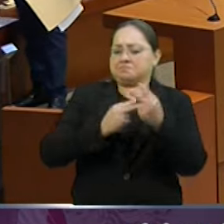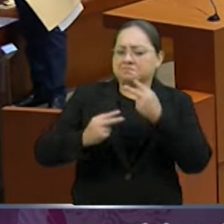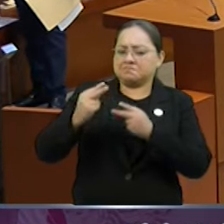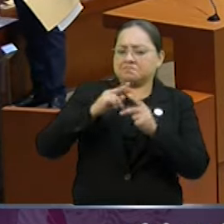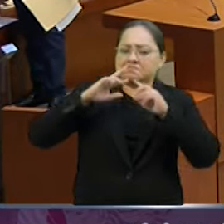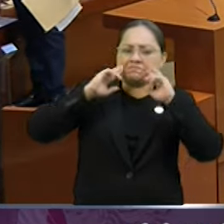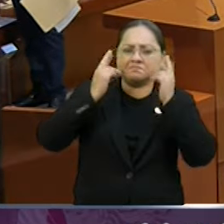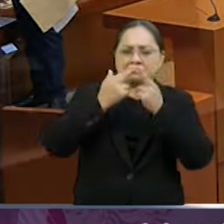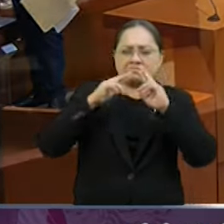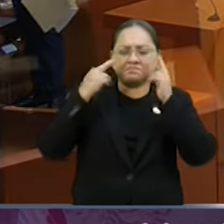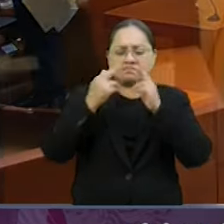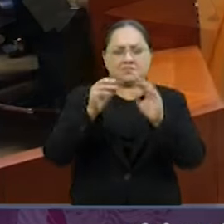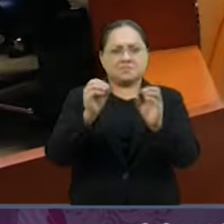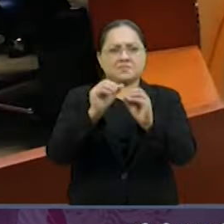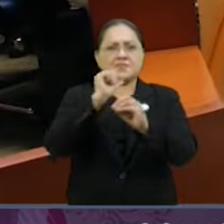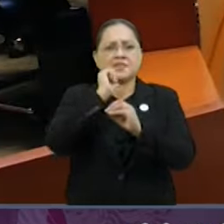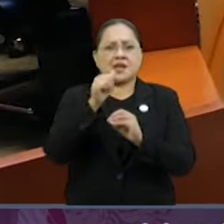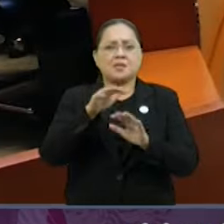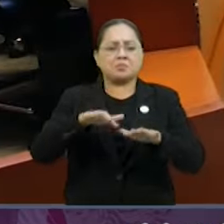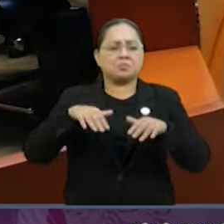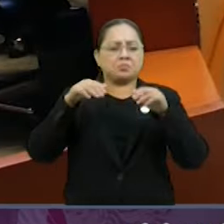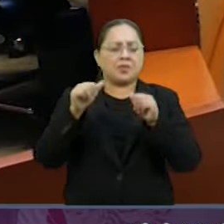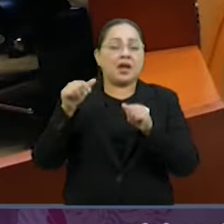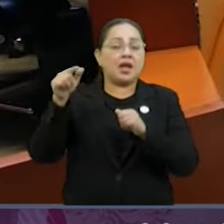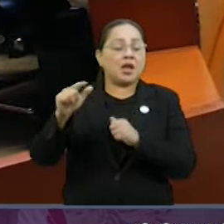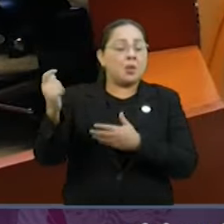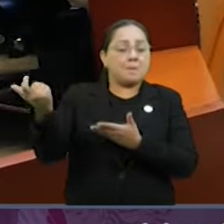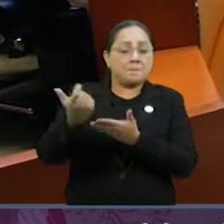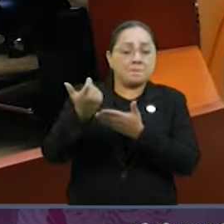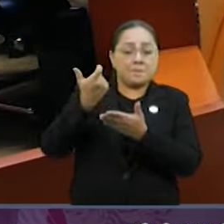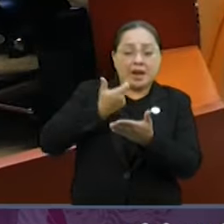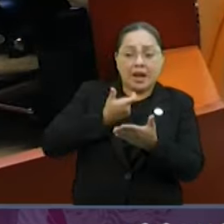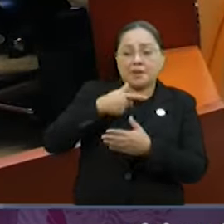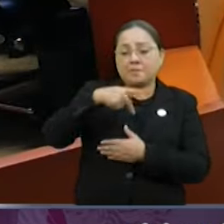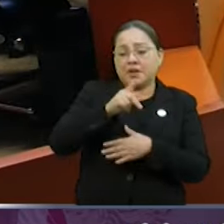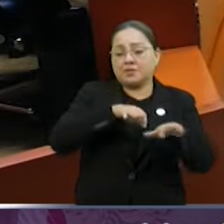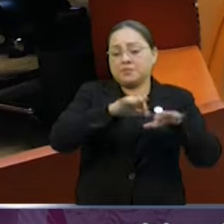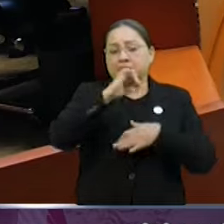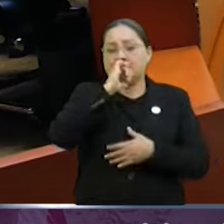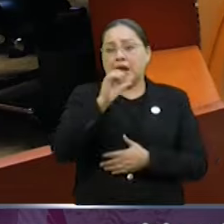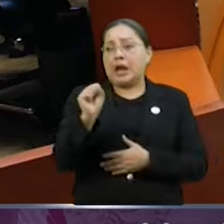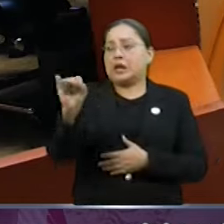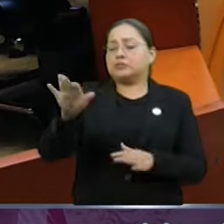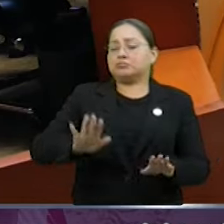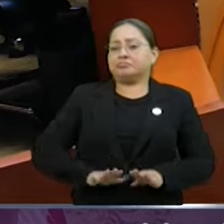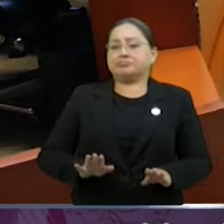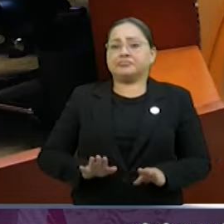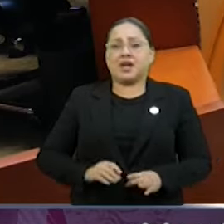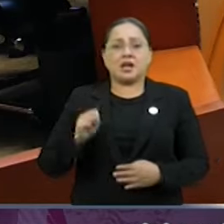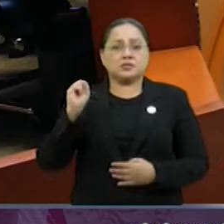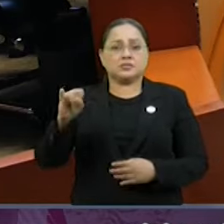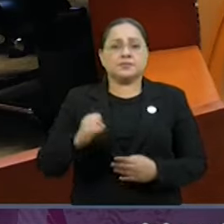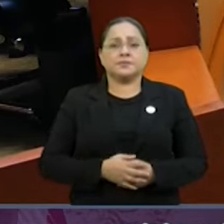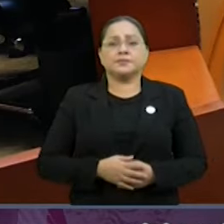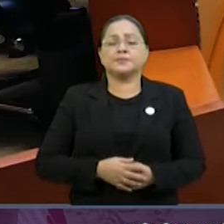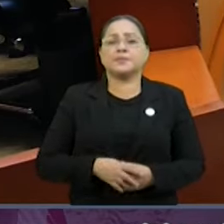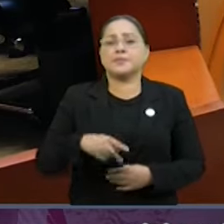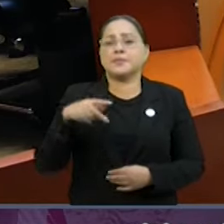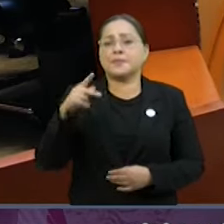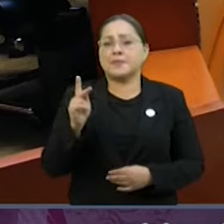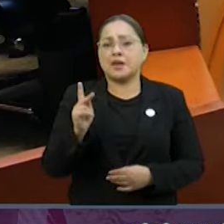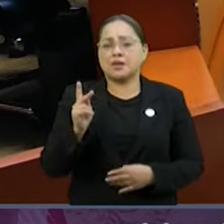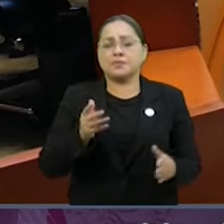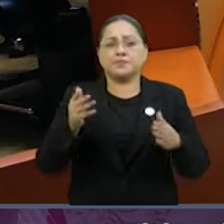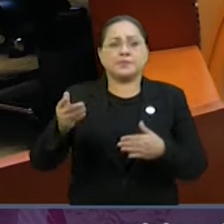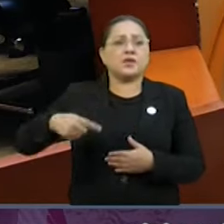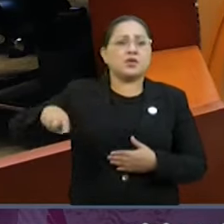otras palabras, cobraron sin trabajar. Así son ellos. Pero a pesar de esa situación, la